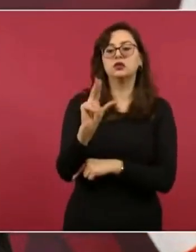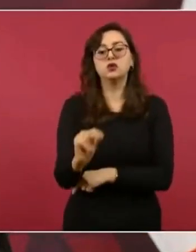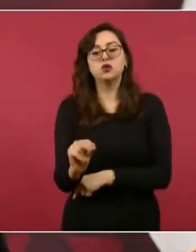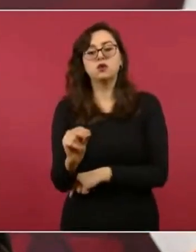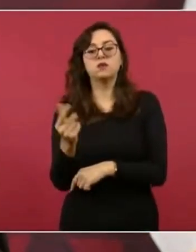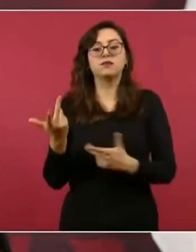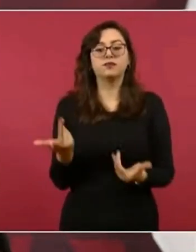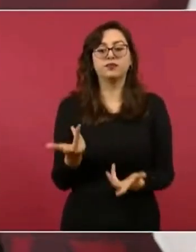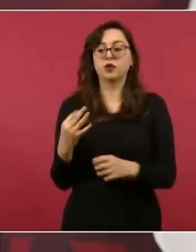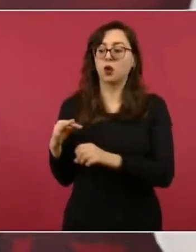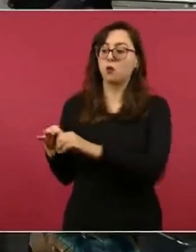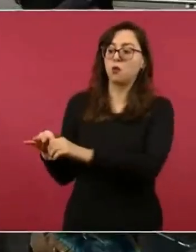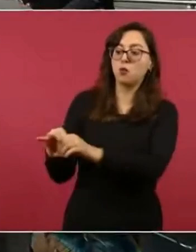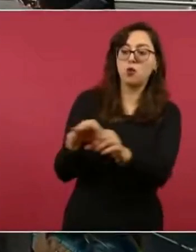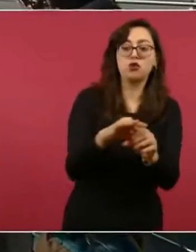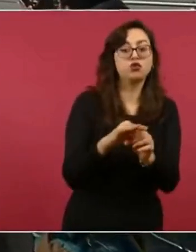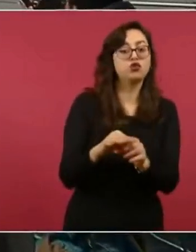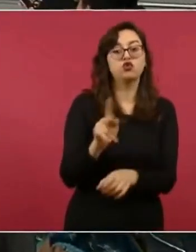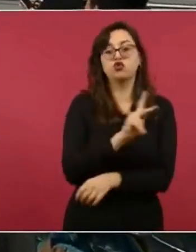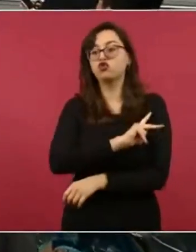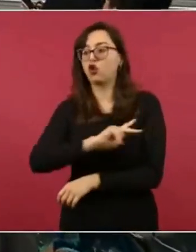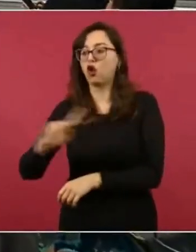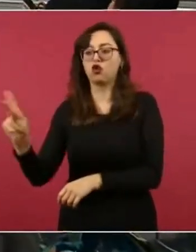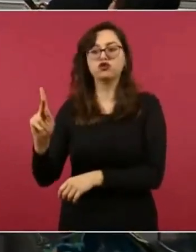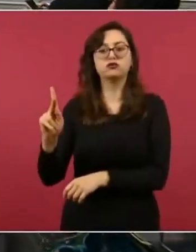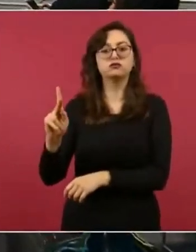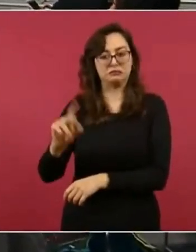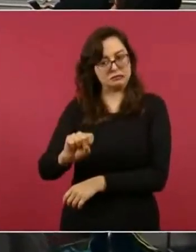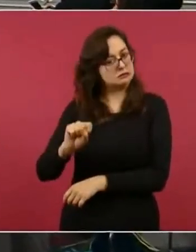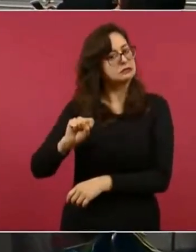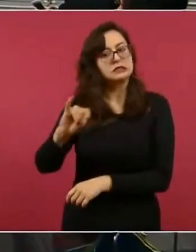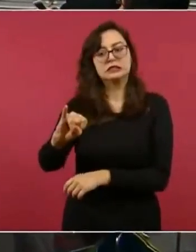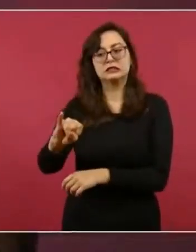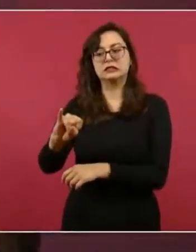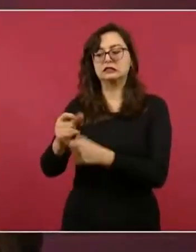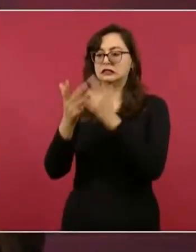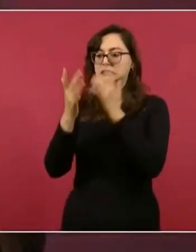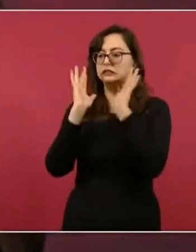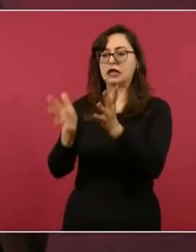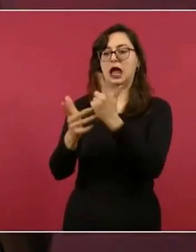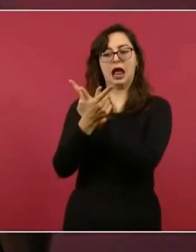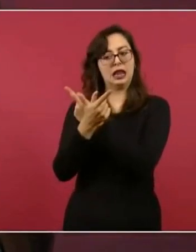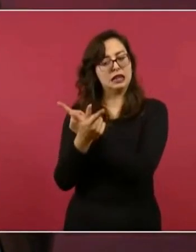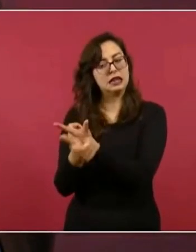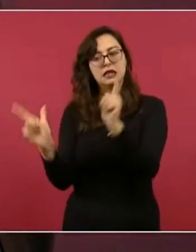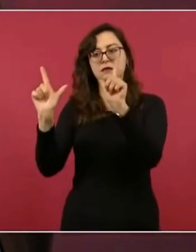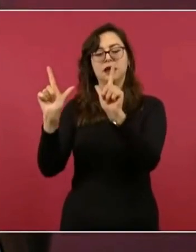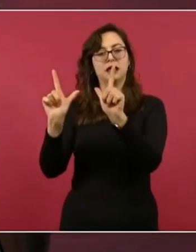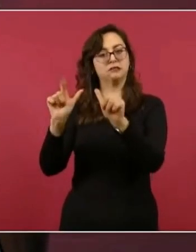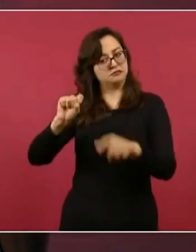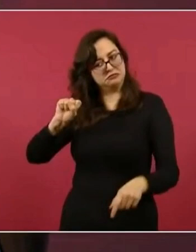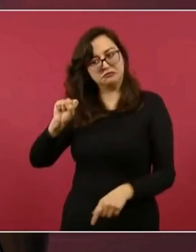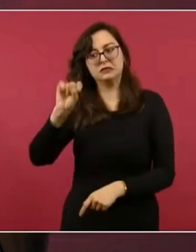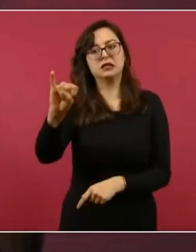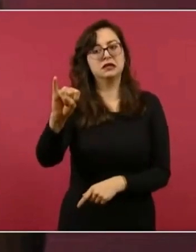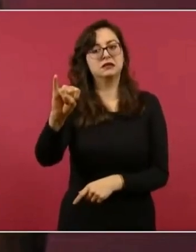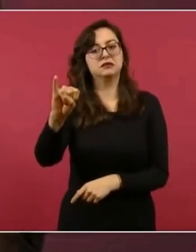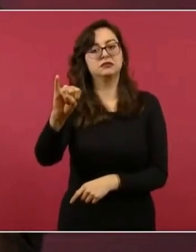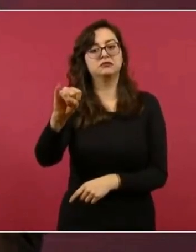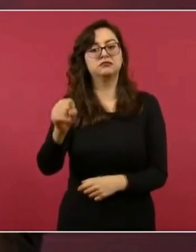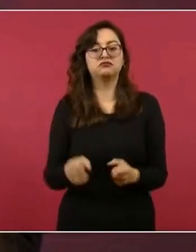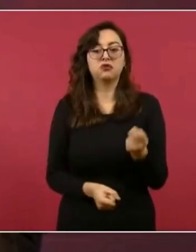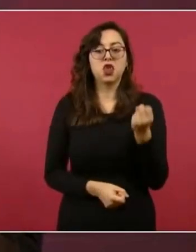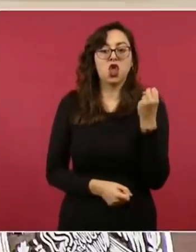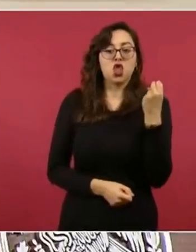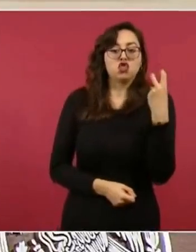Y solo uno o dos países o votan en contra o se abstienen, de